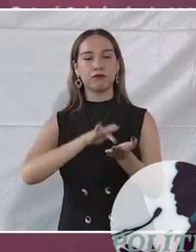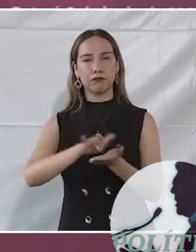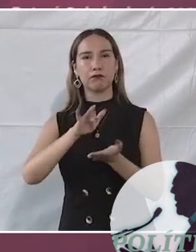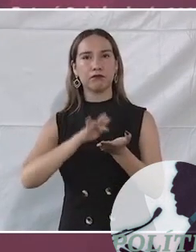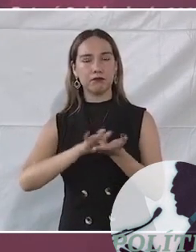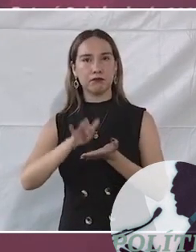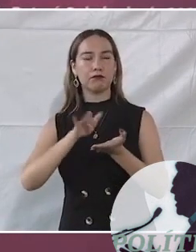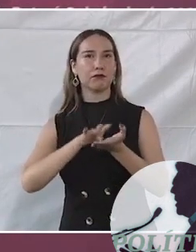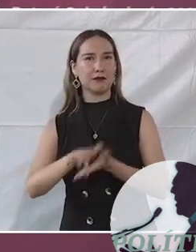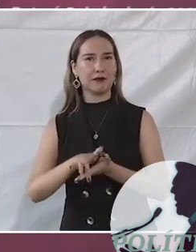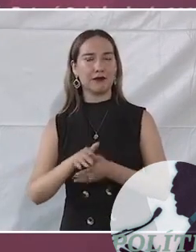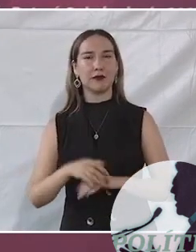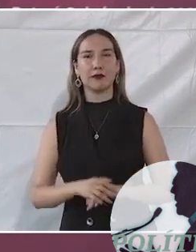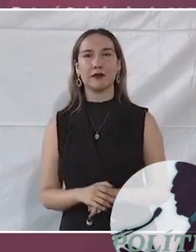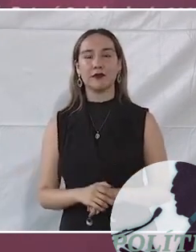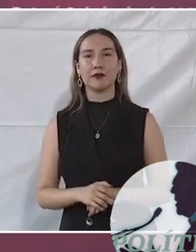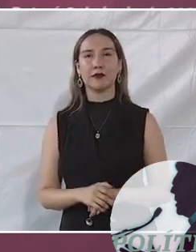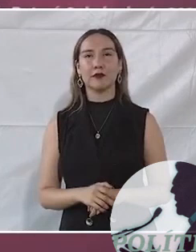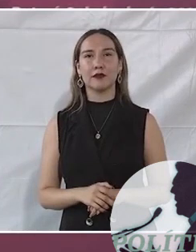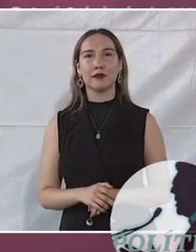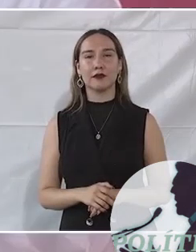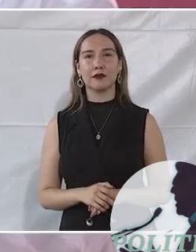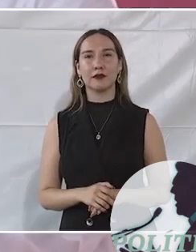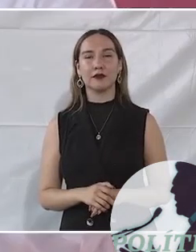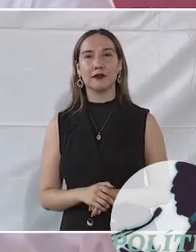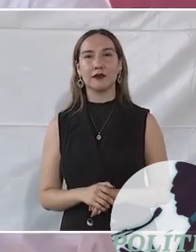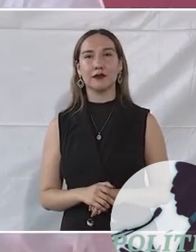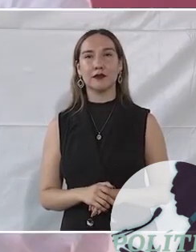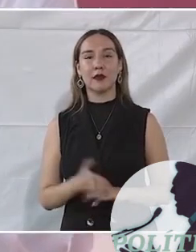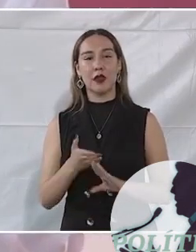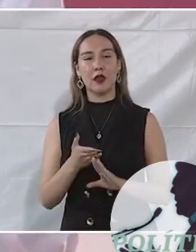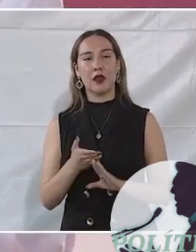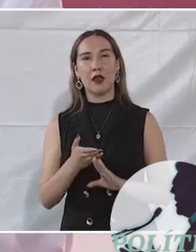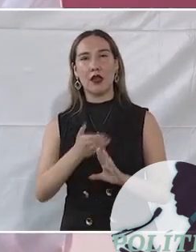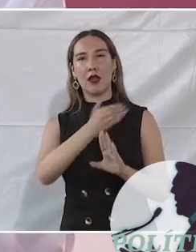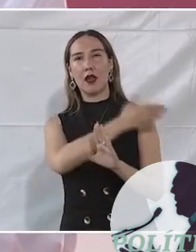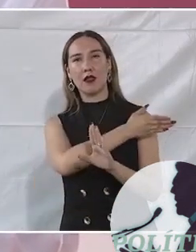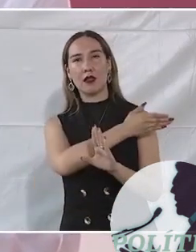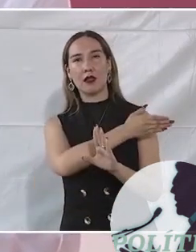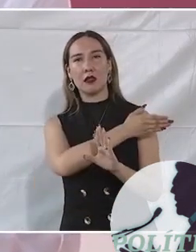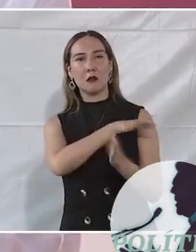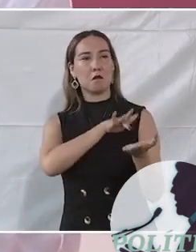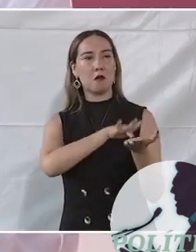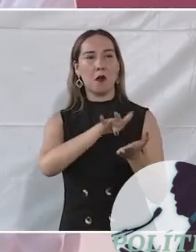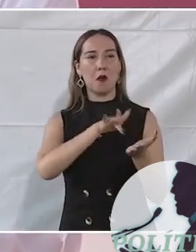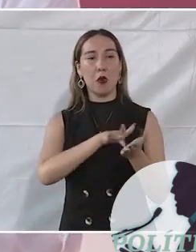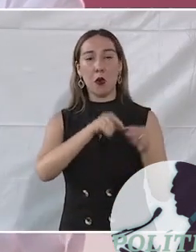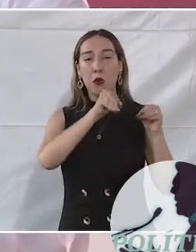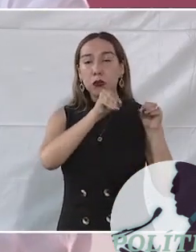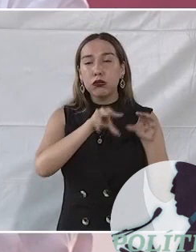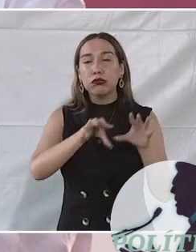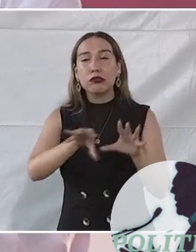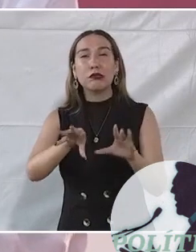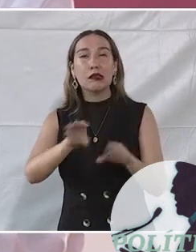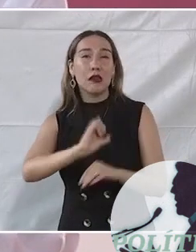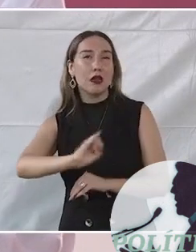antes se conocía como el Procampo, que no llegaba a todos, solo a los